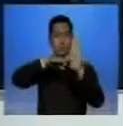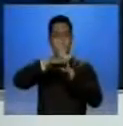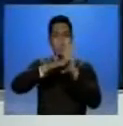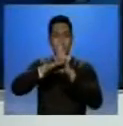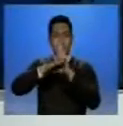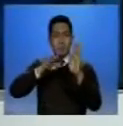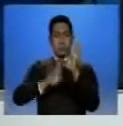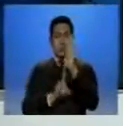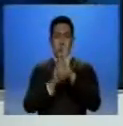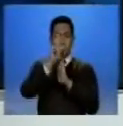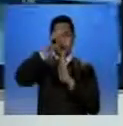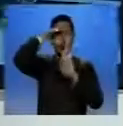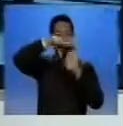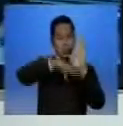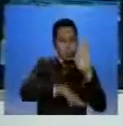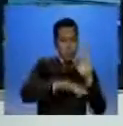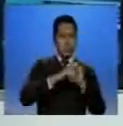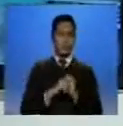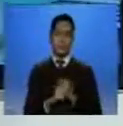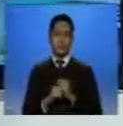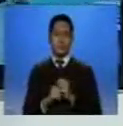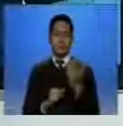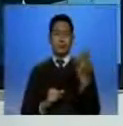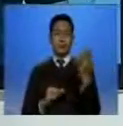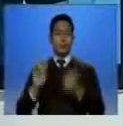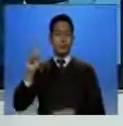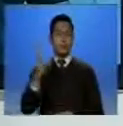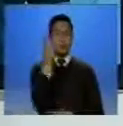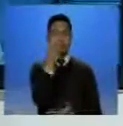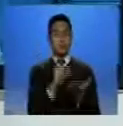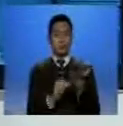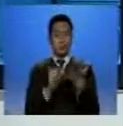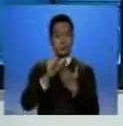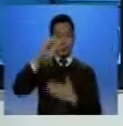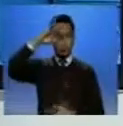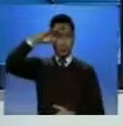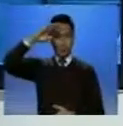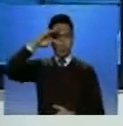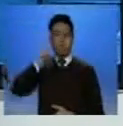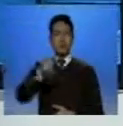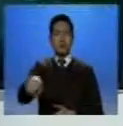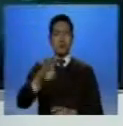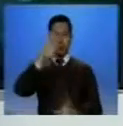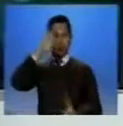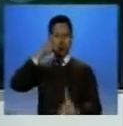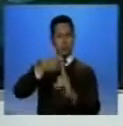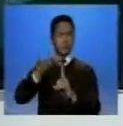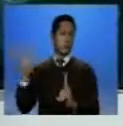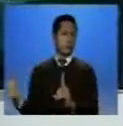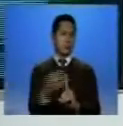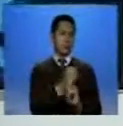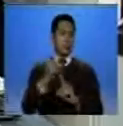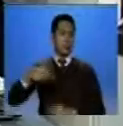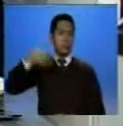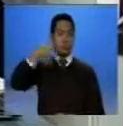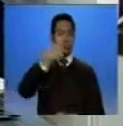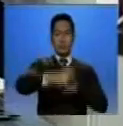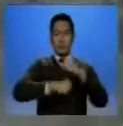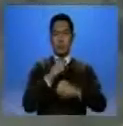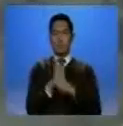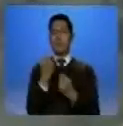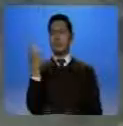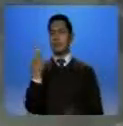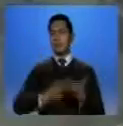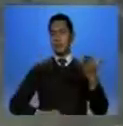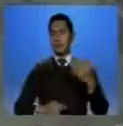de Desarrollo. Diego Fuentes, viceministro del Interior, habló sobre los logros y retos para el próximo año. De acuerdo al